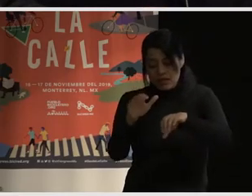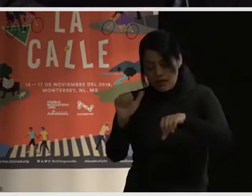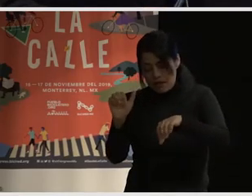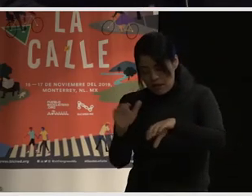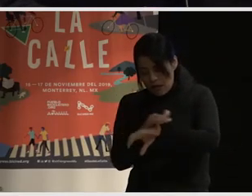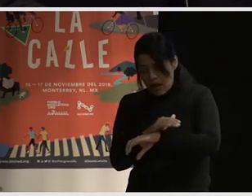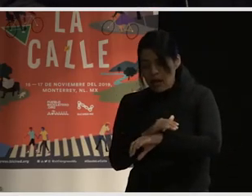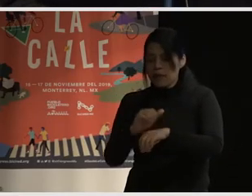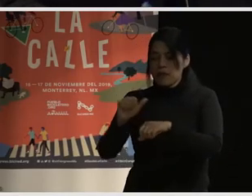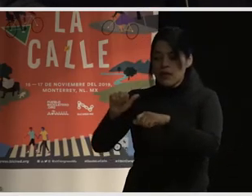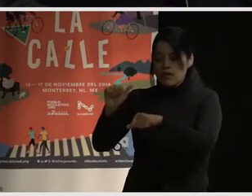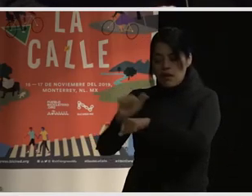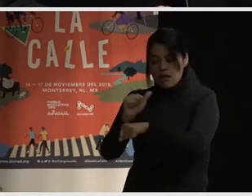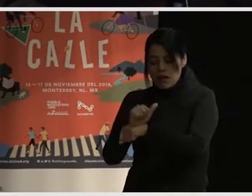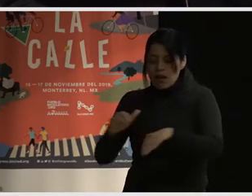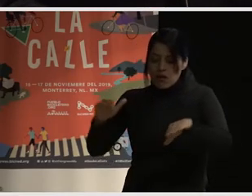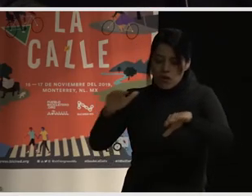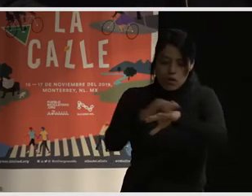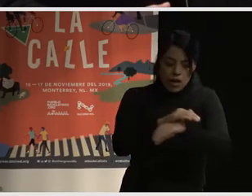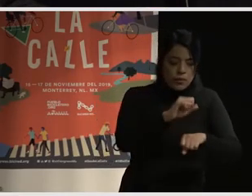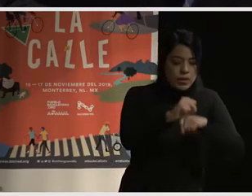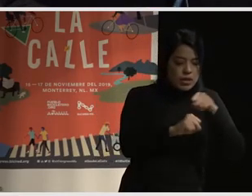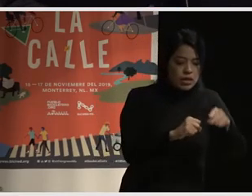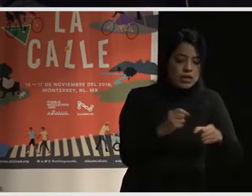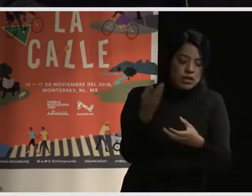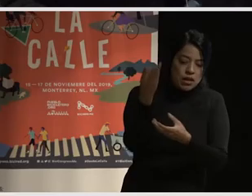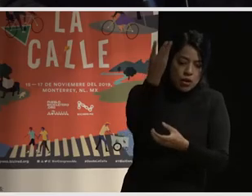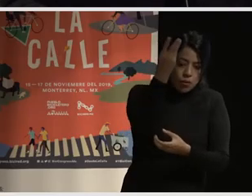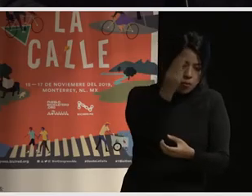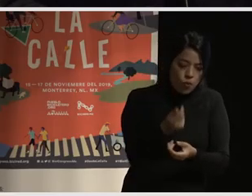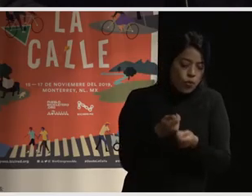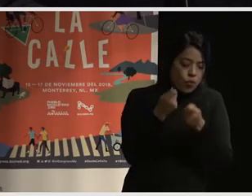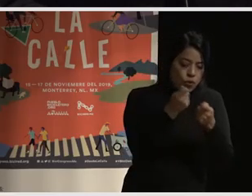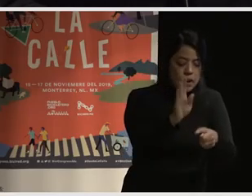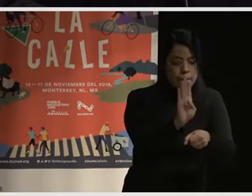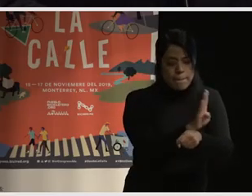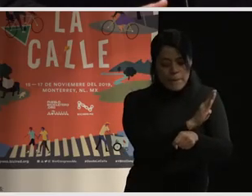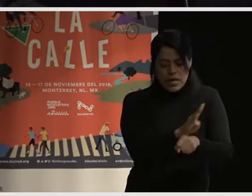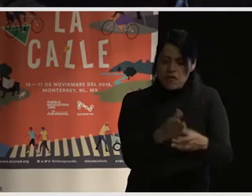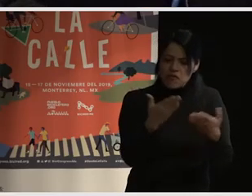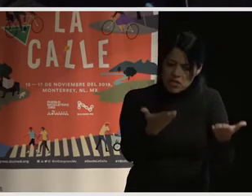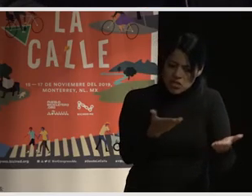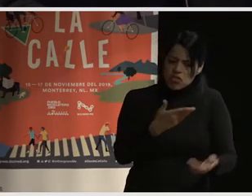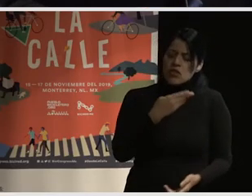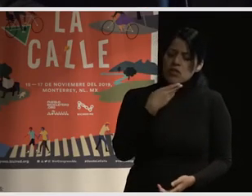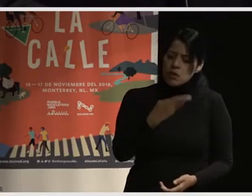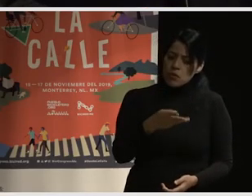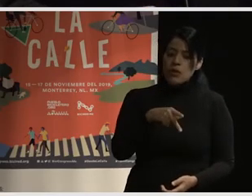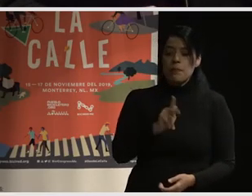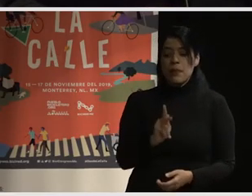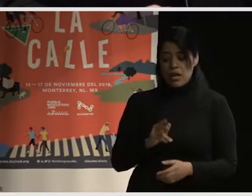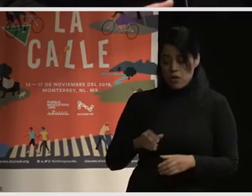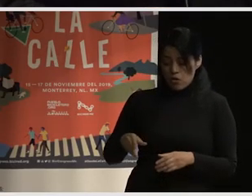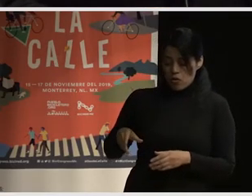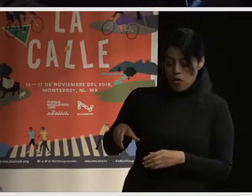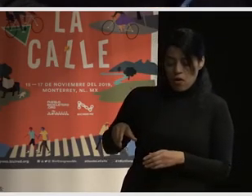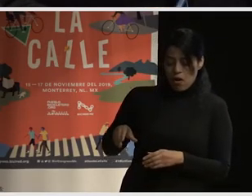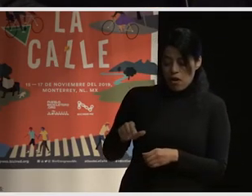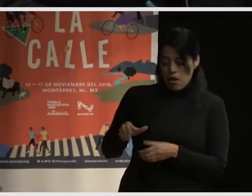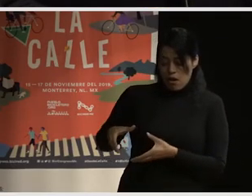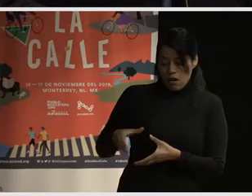suban a la bici les van a dar bonos los beneficios está padrísimo pero en el camino no